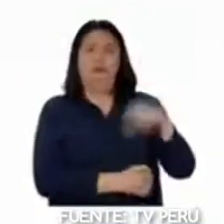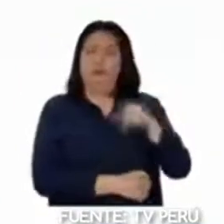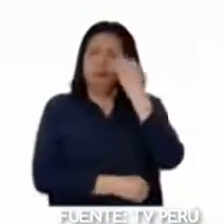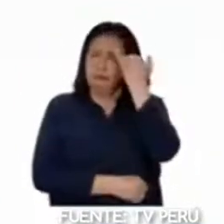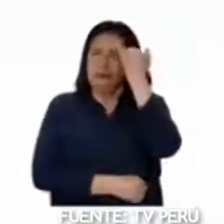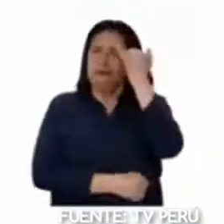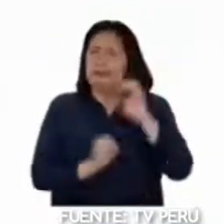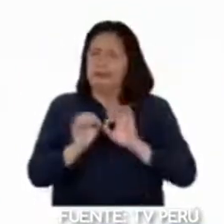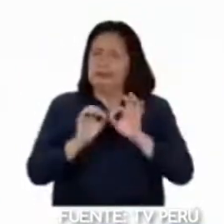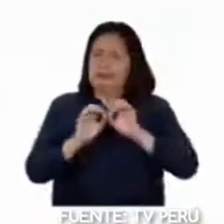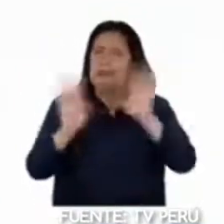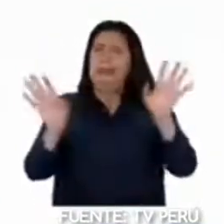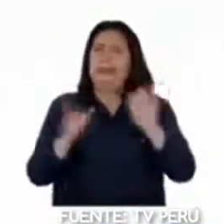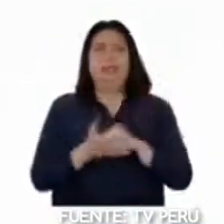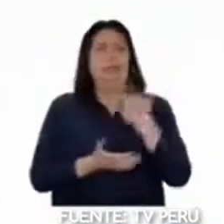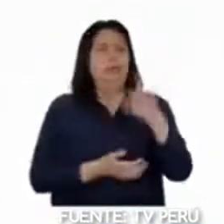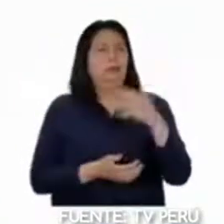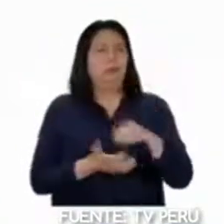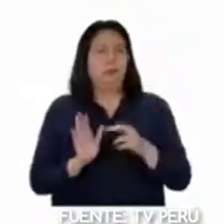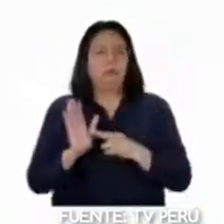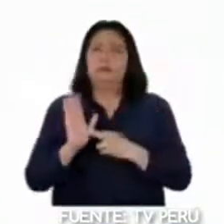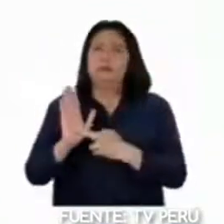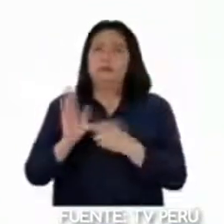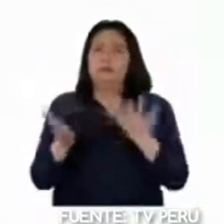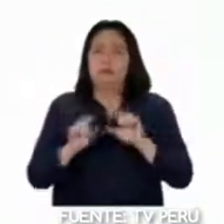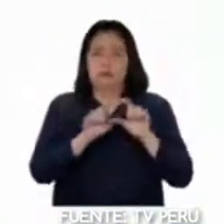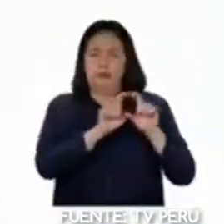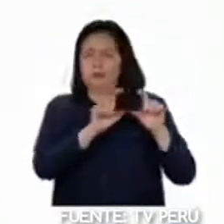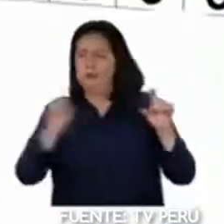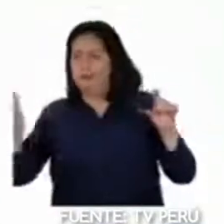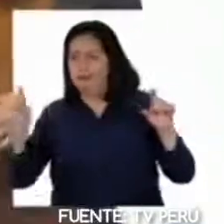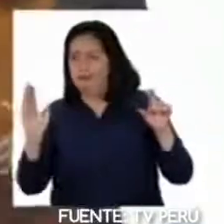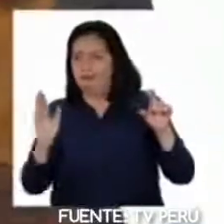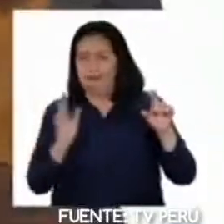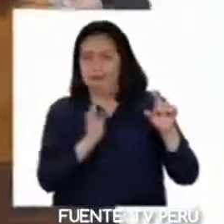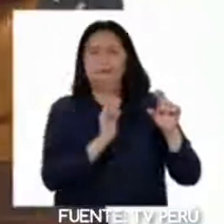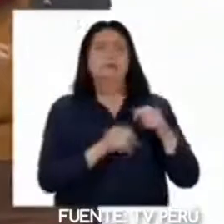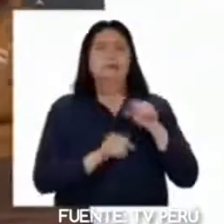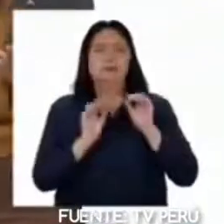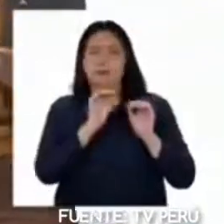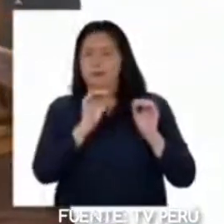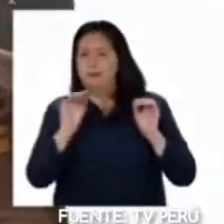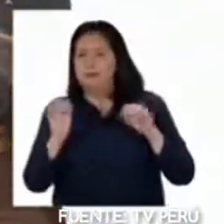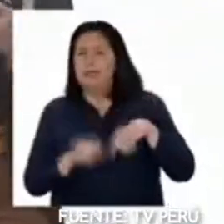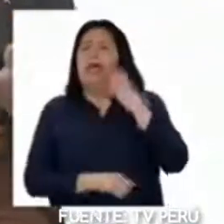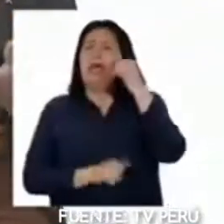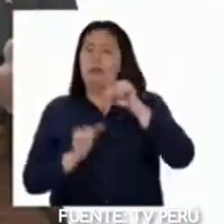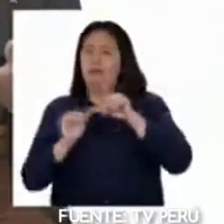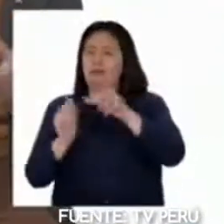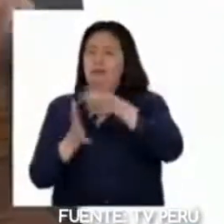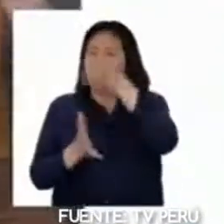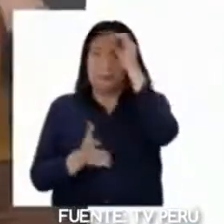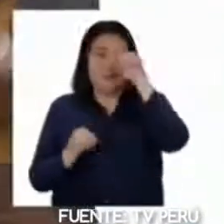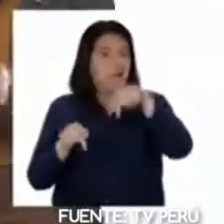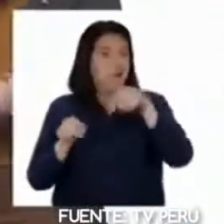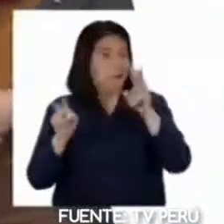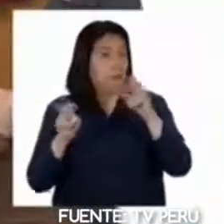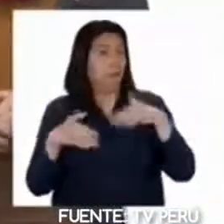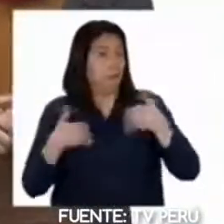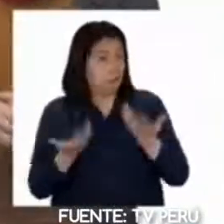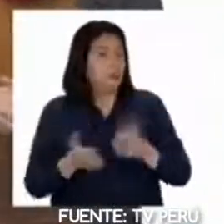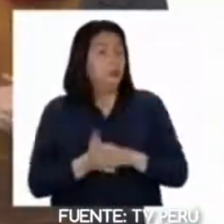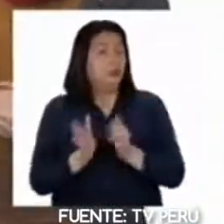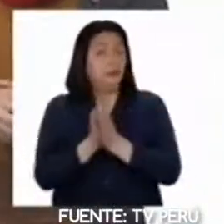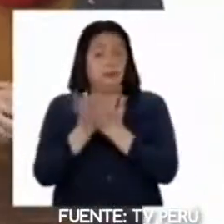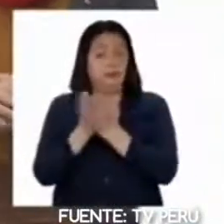esta idea quede más clara, realizamos su representación en el tablero posicional. Para poder seguir aprendiendo sobre este tema, puedes